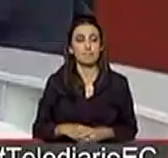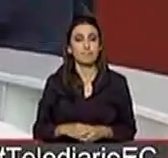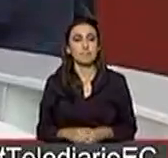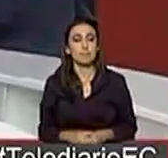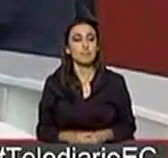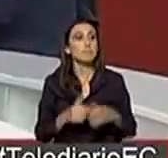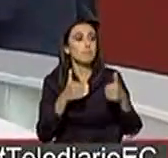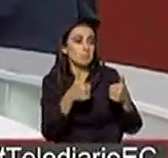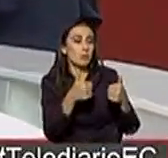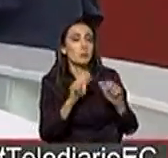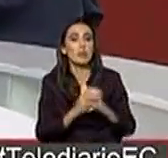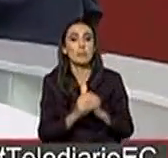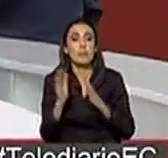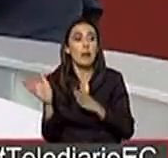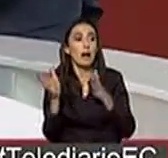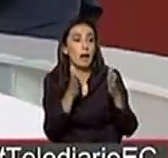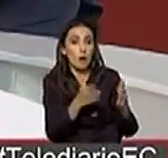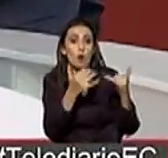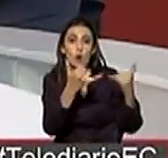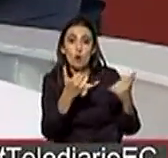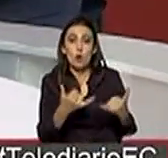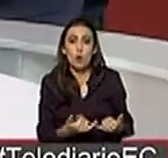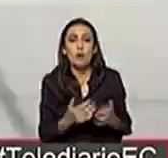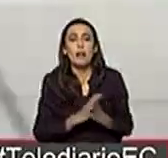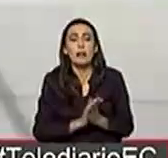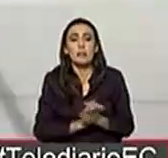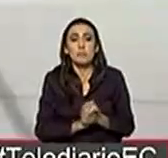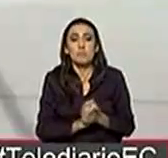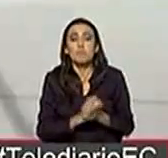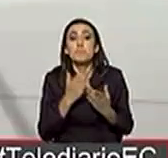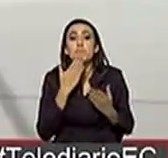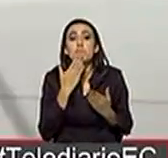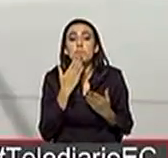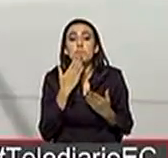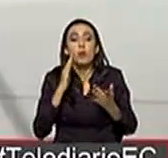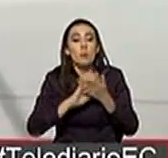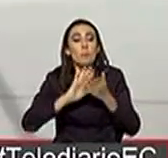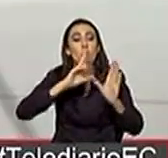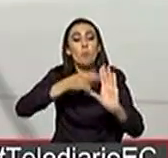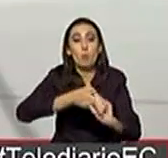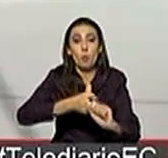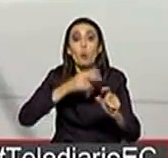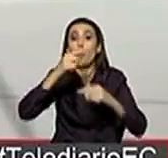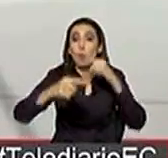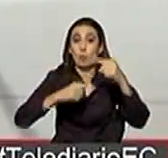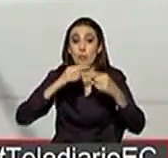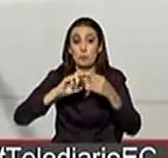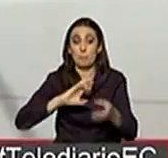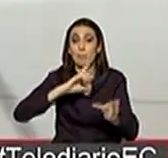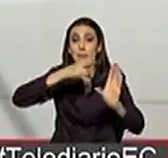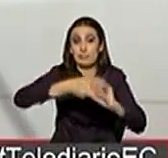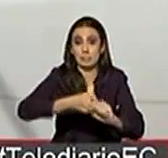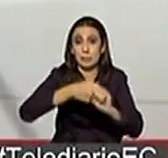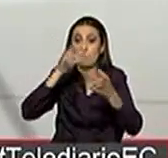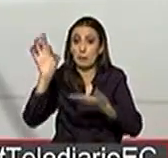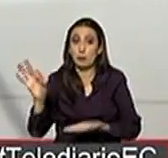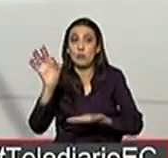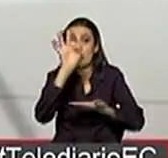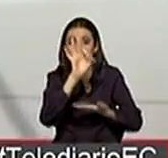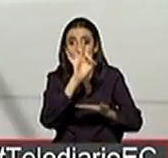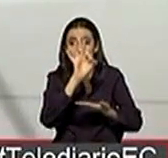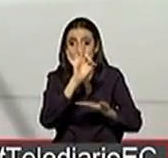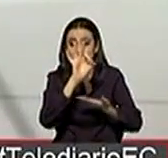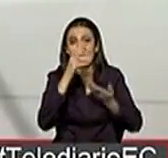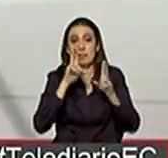y que le que le genera además esta participación y esta intermediación por parte de los representantes de la organización de